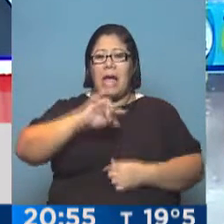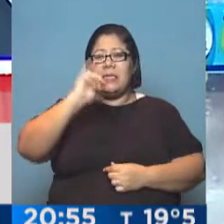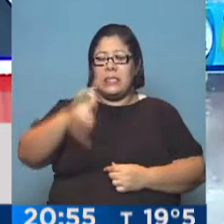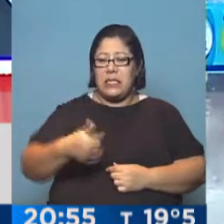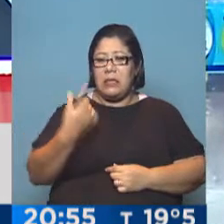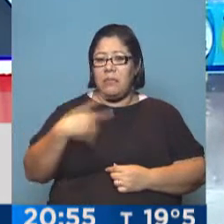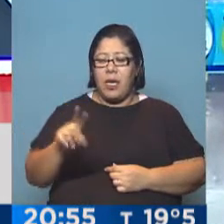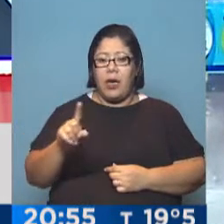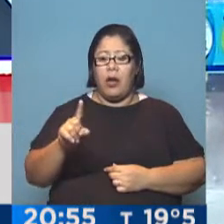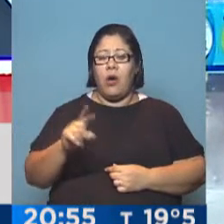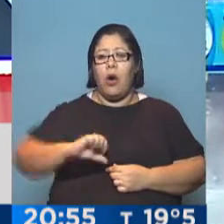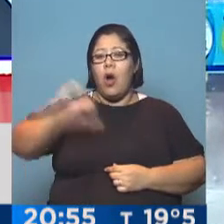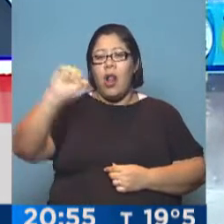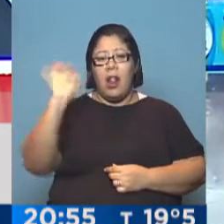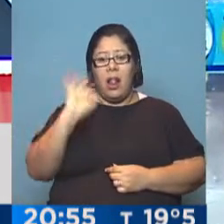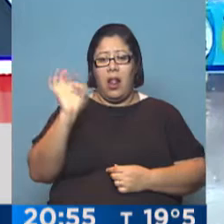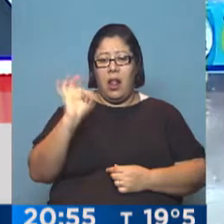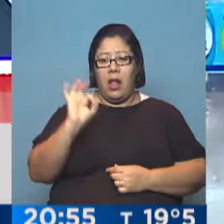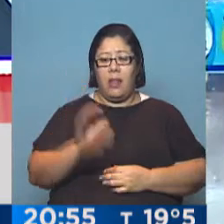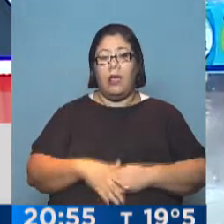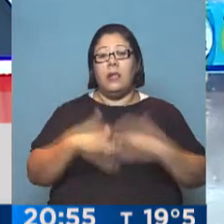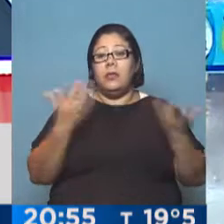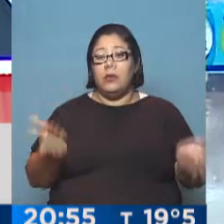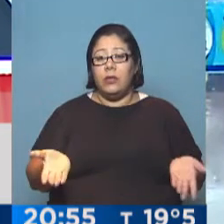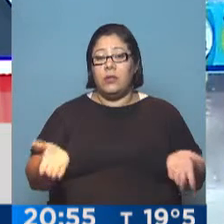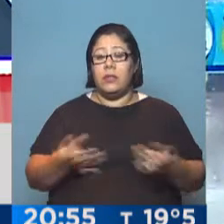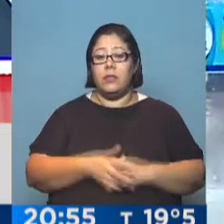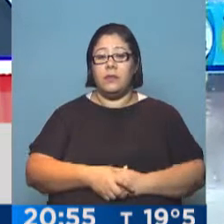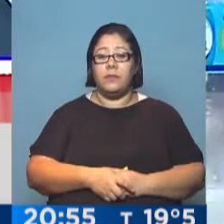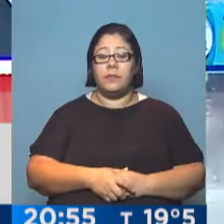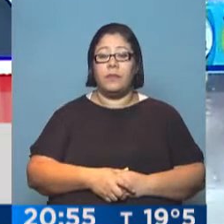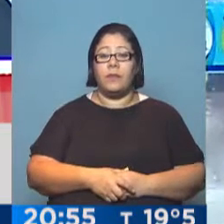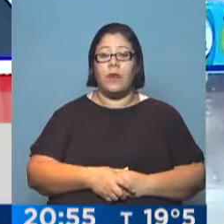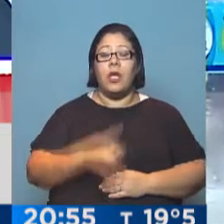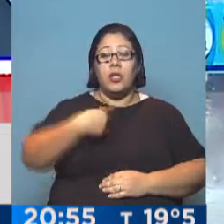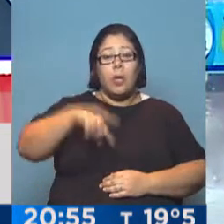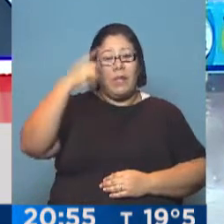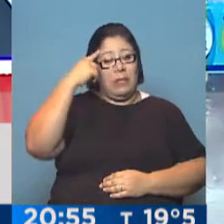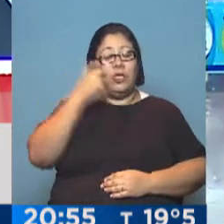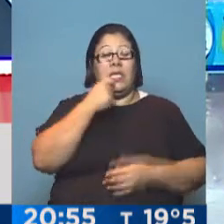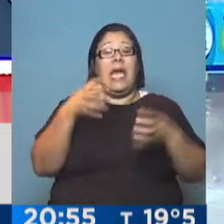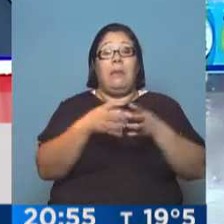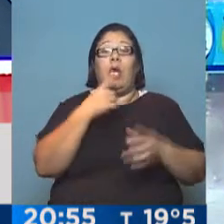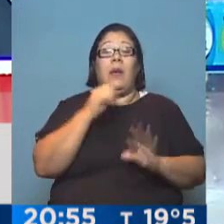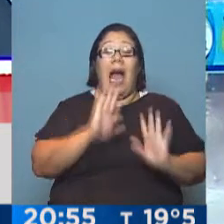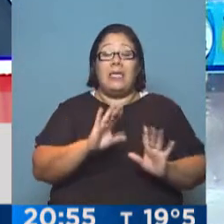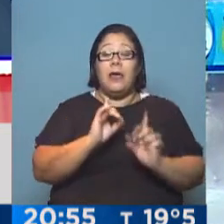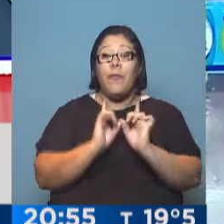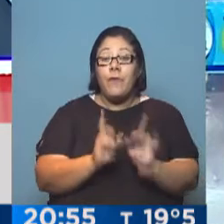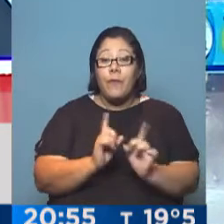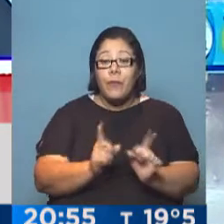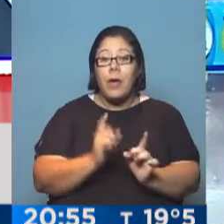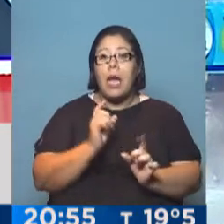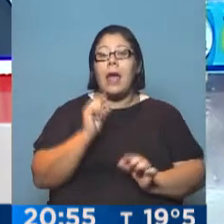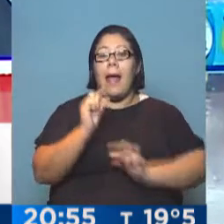y nada más que eso. Así que creemos que si seguimos así vamos a seguir